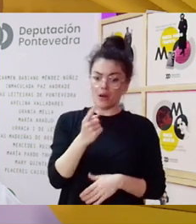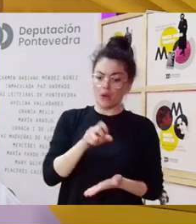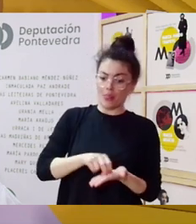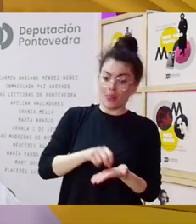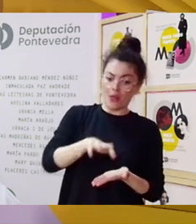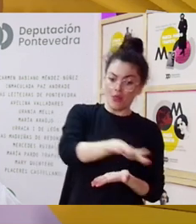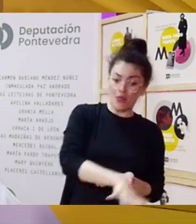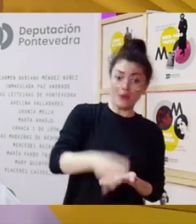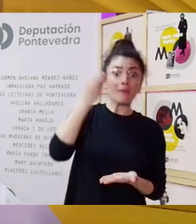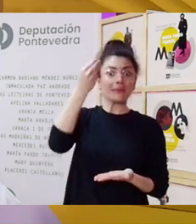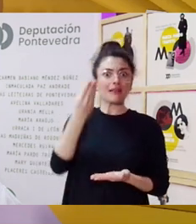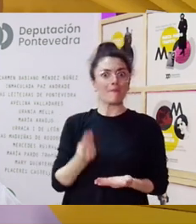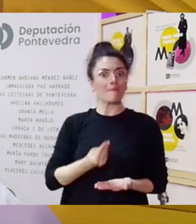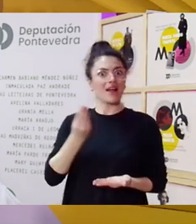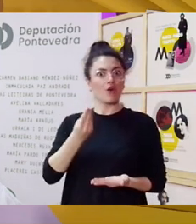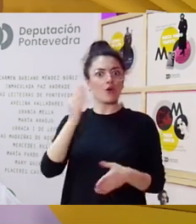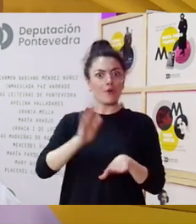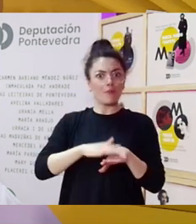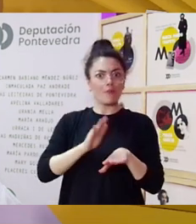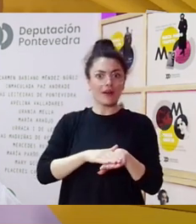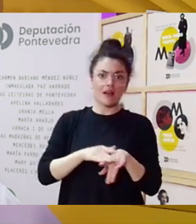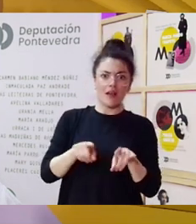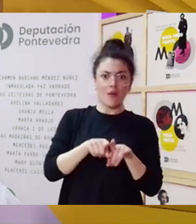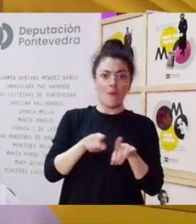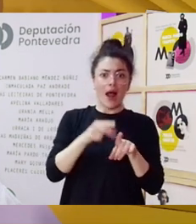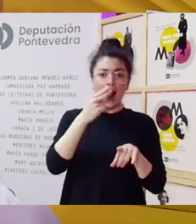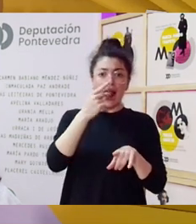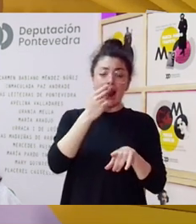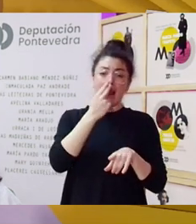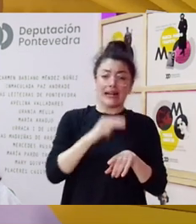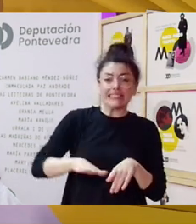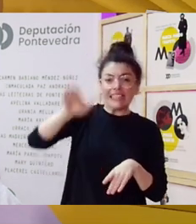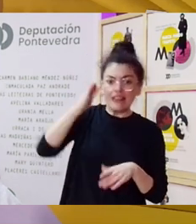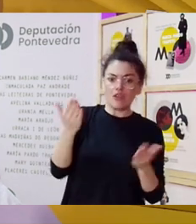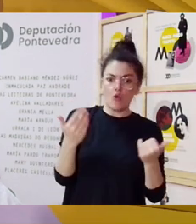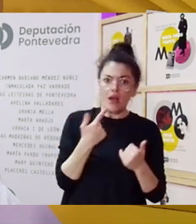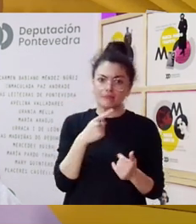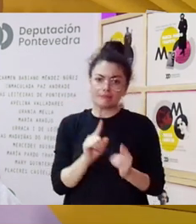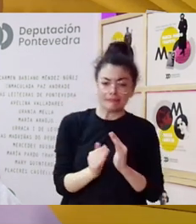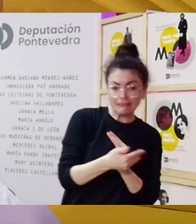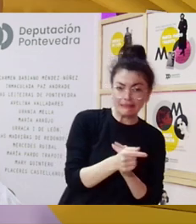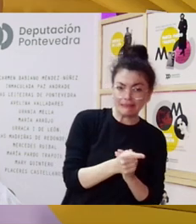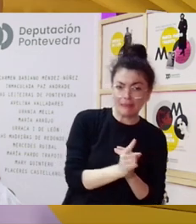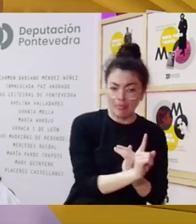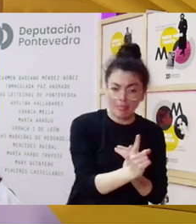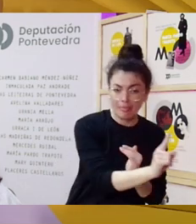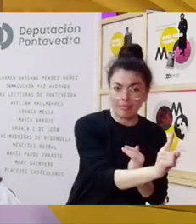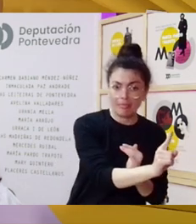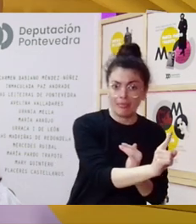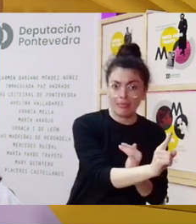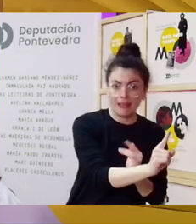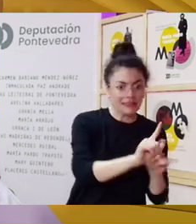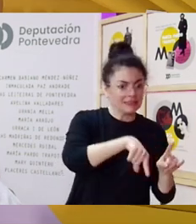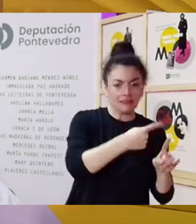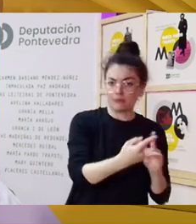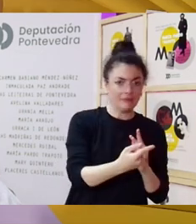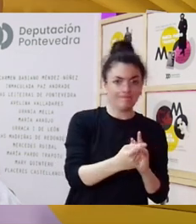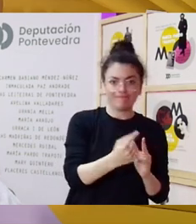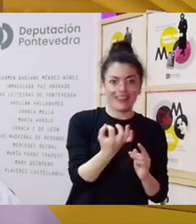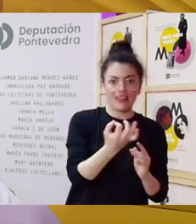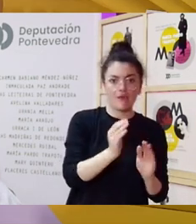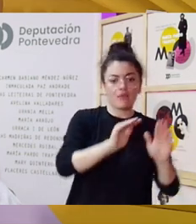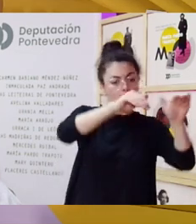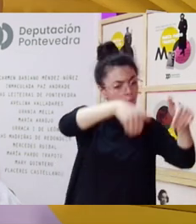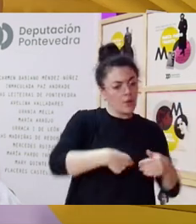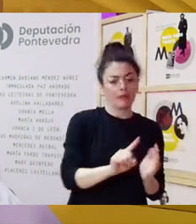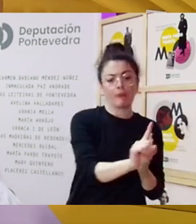pensando que era mellor para non topar nazis, por onde rebordear un pouco e tal, e despois tuvo que dar volta e